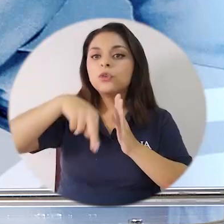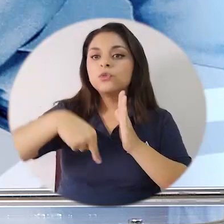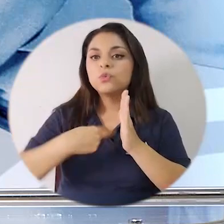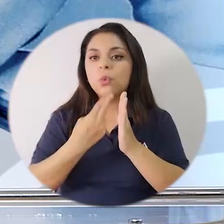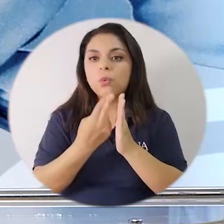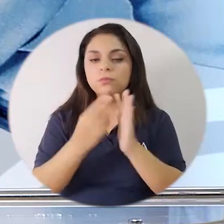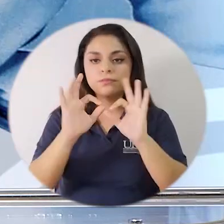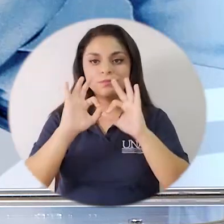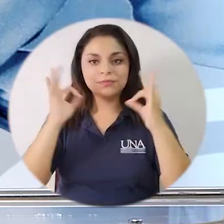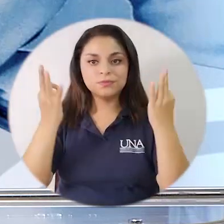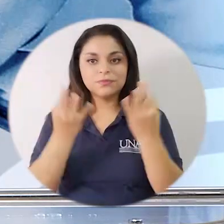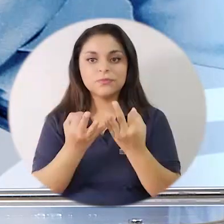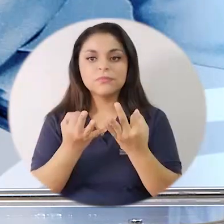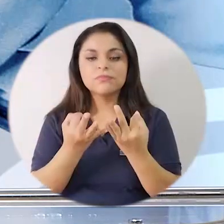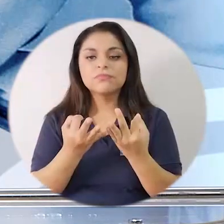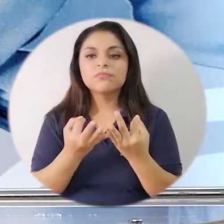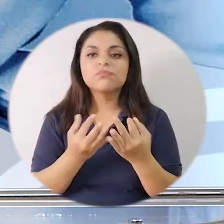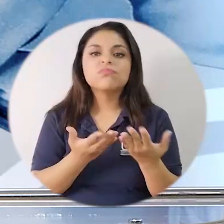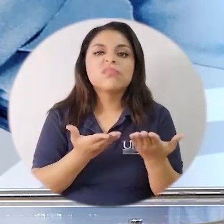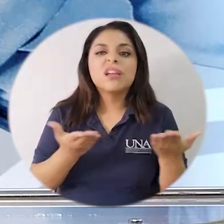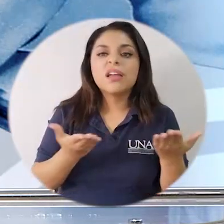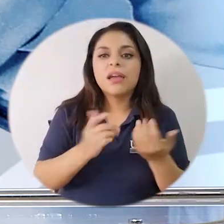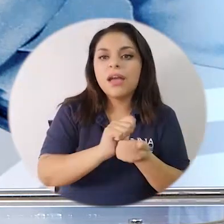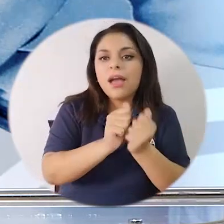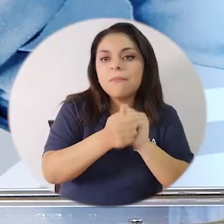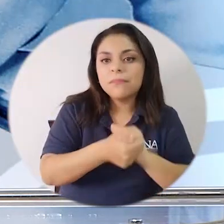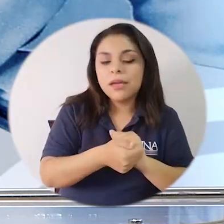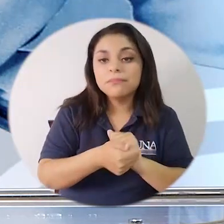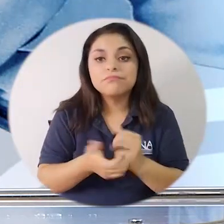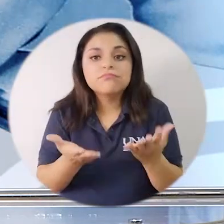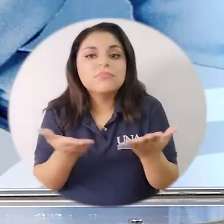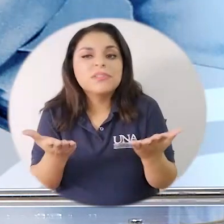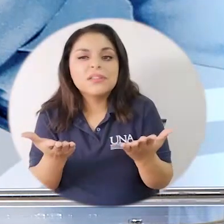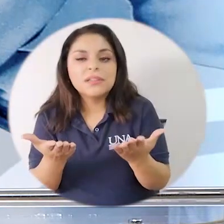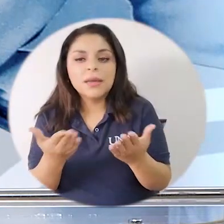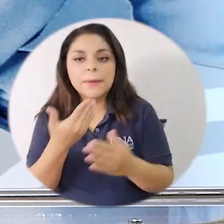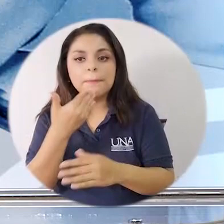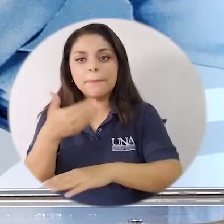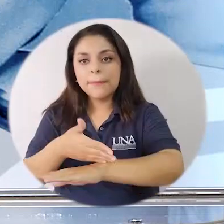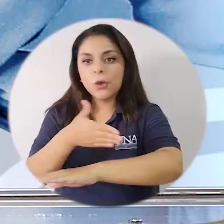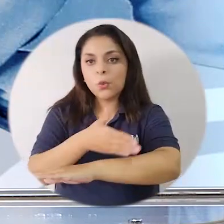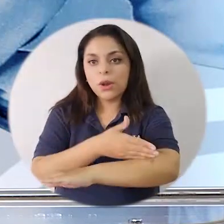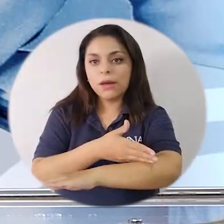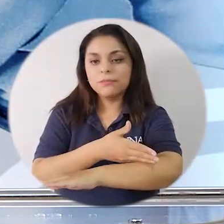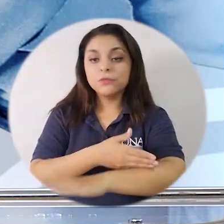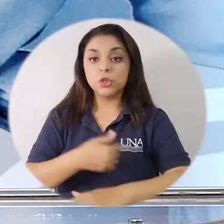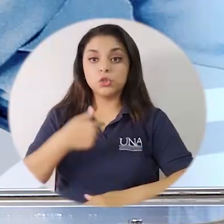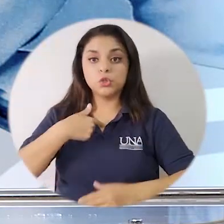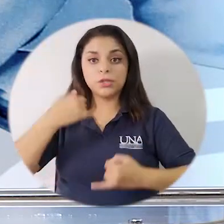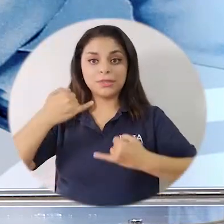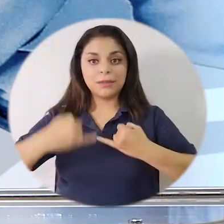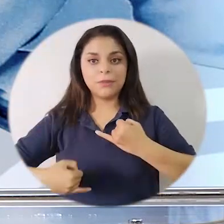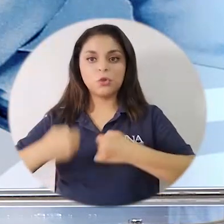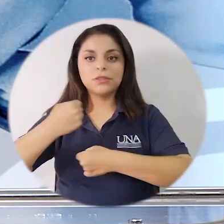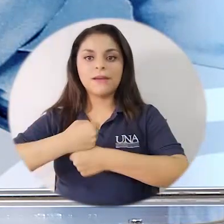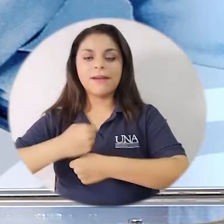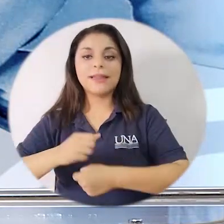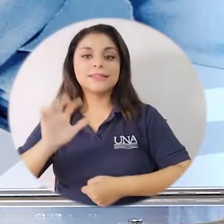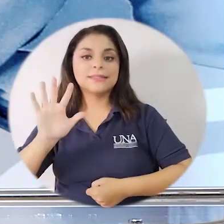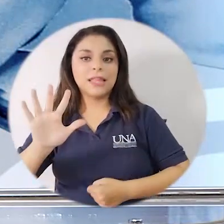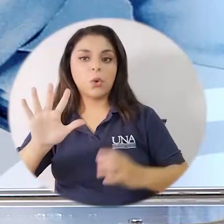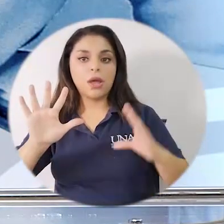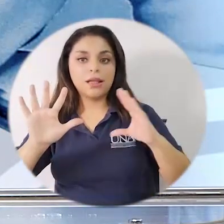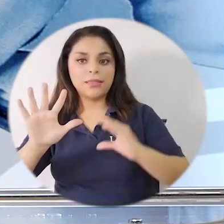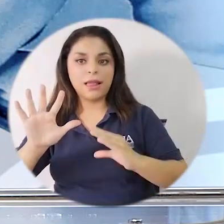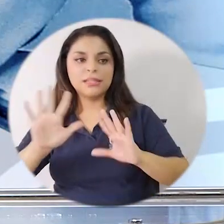rol familiar que estamos haciendo, qué podemos cambiar y qué podemos mejorar. Entonces, si yo salgo del trabajo a